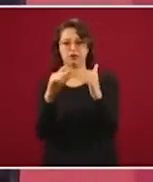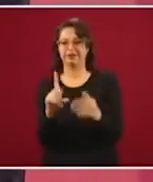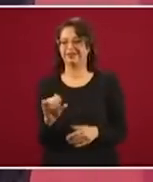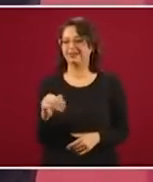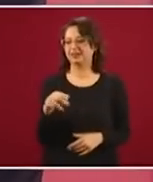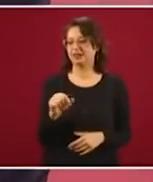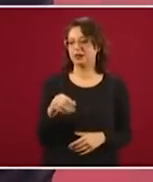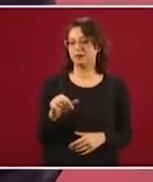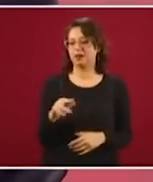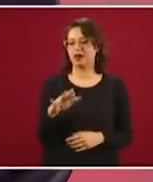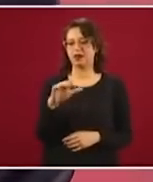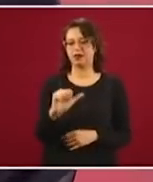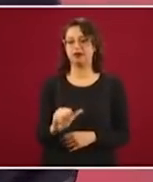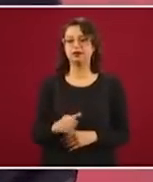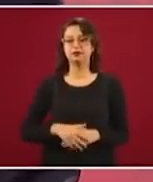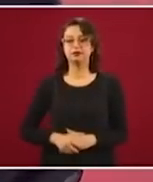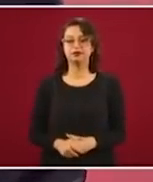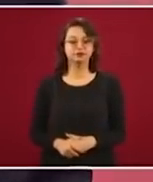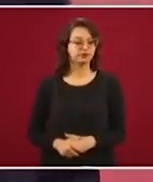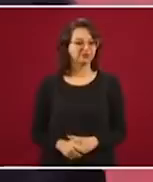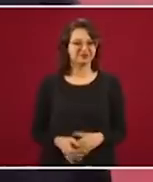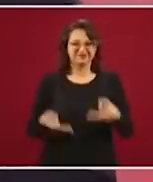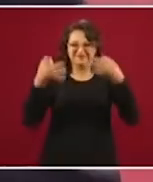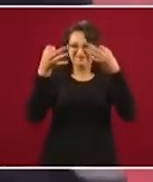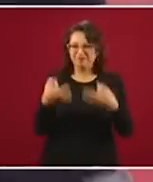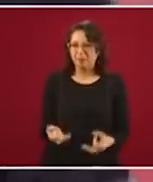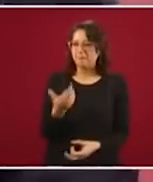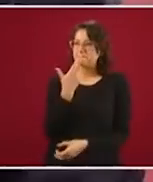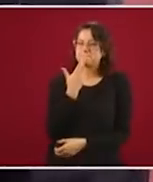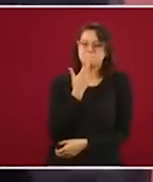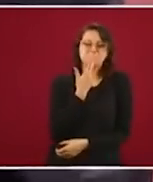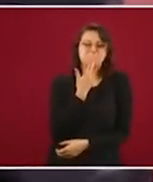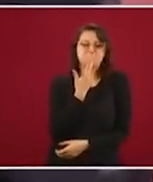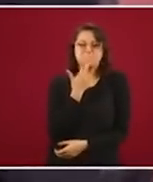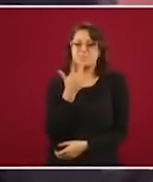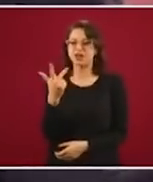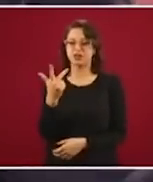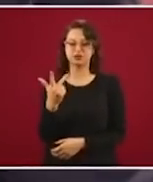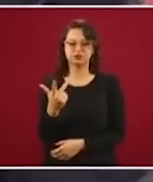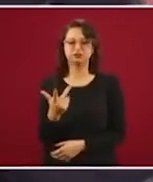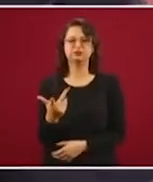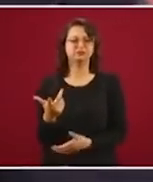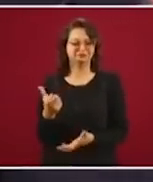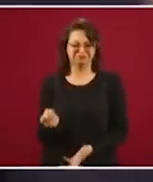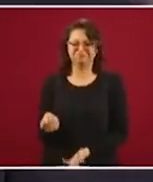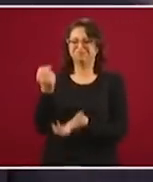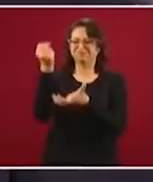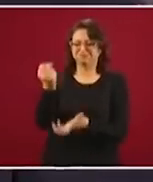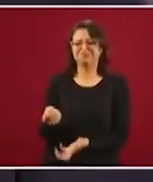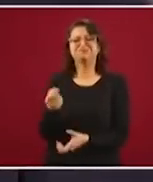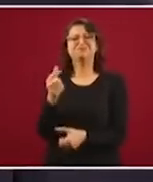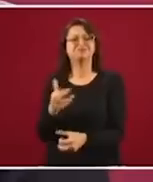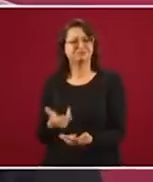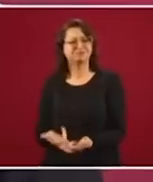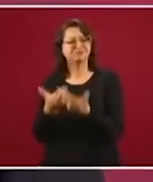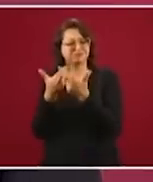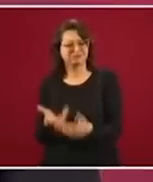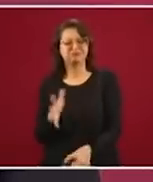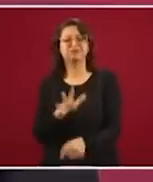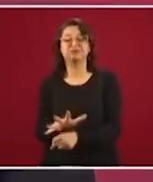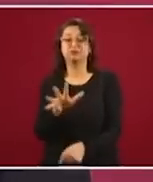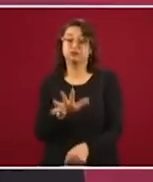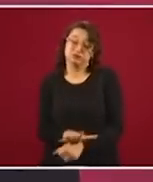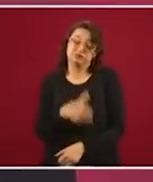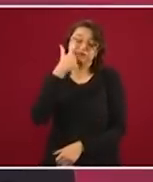Dinamarca, lo mejor, y tenemos los recursos y tenemos la